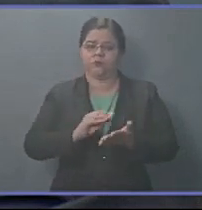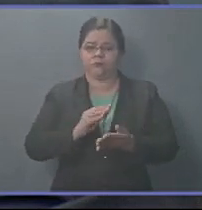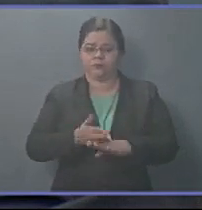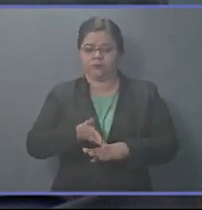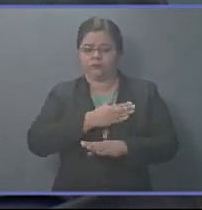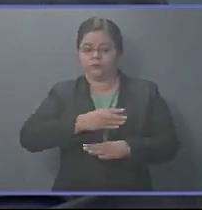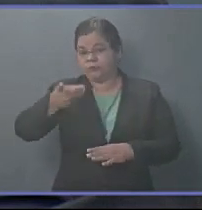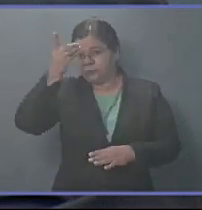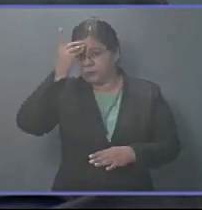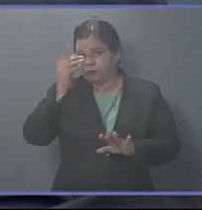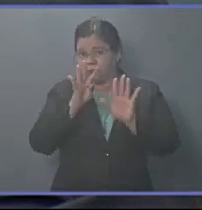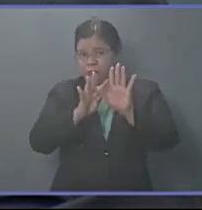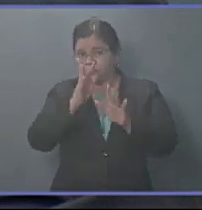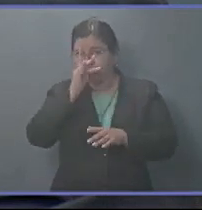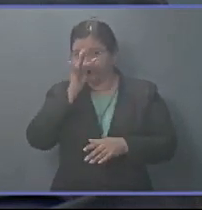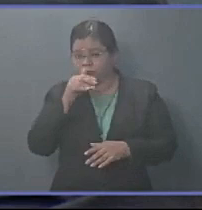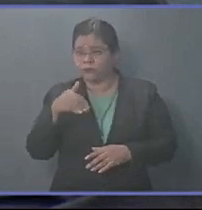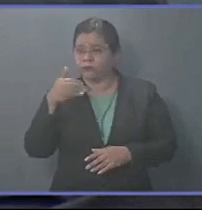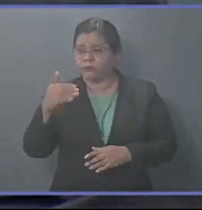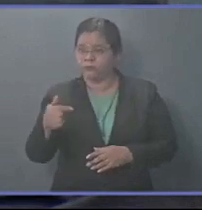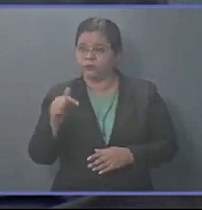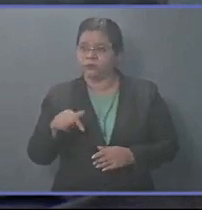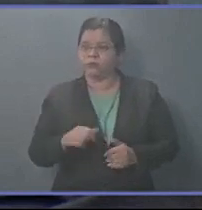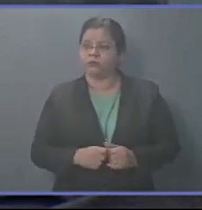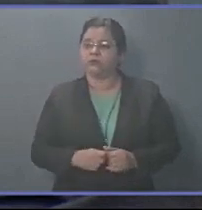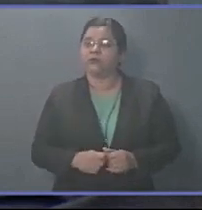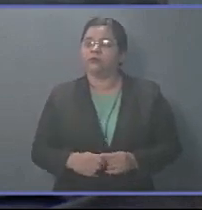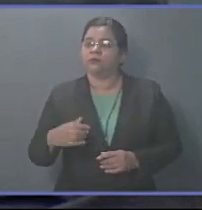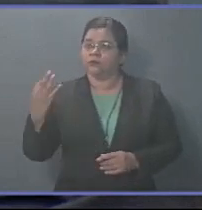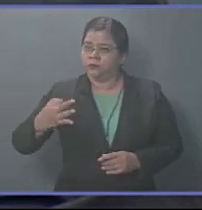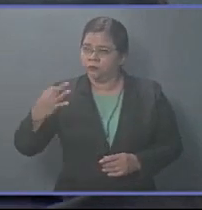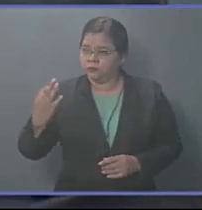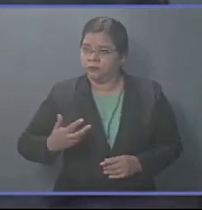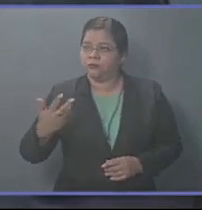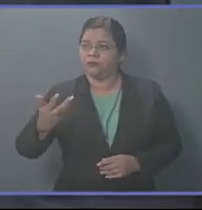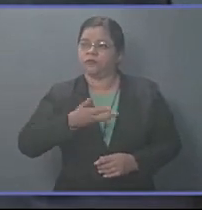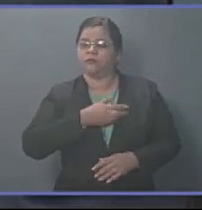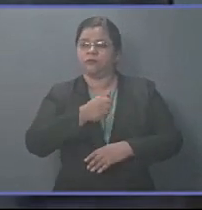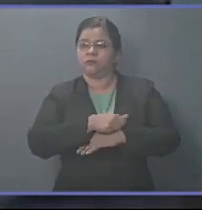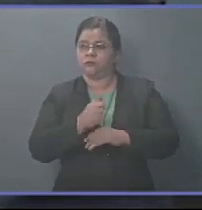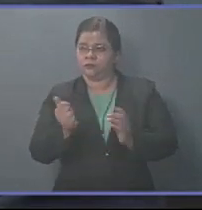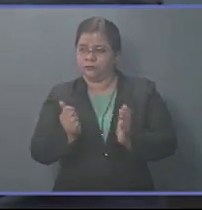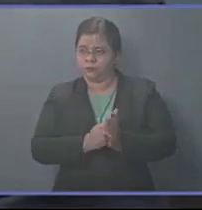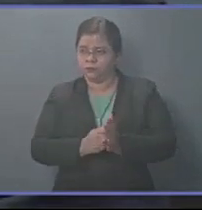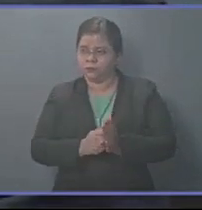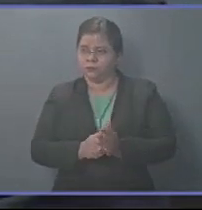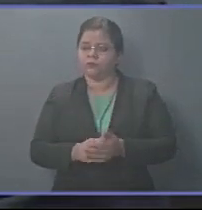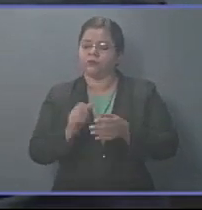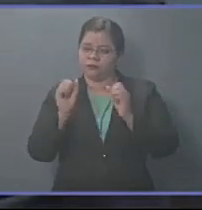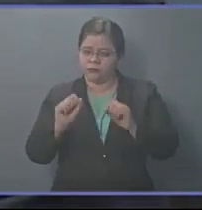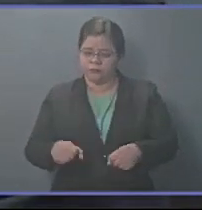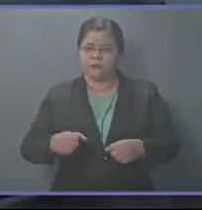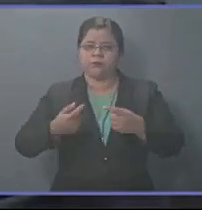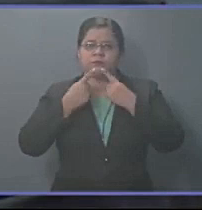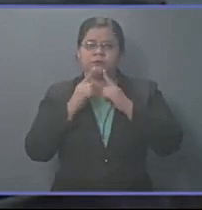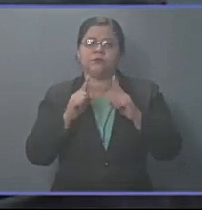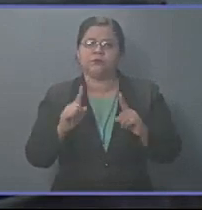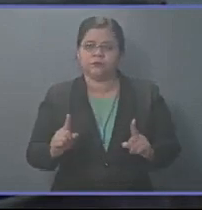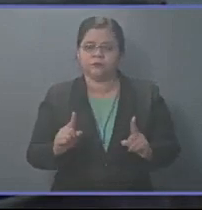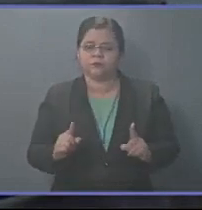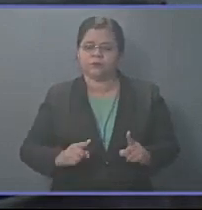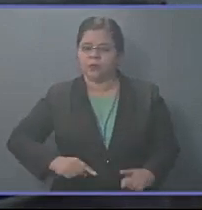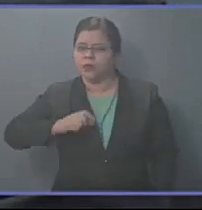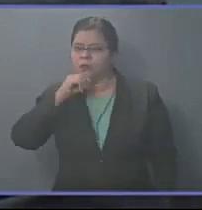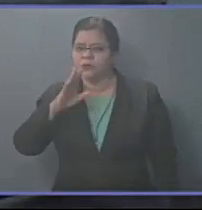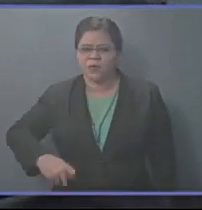domingo 9 de febrero del corriente año es necesario que esta asamblea legislativa se pronuncie en una